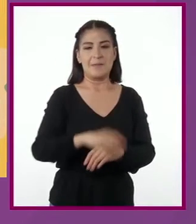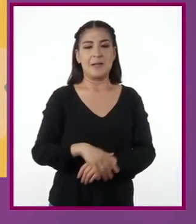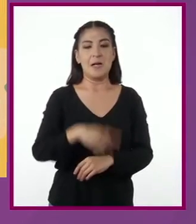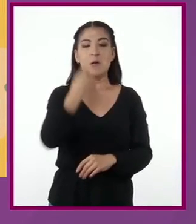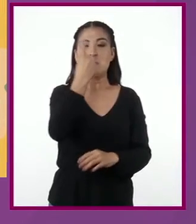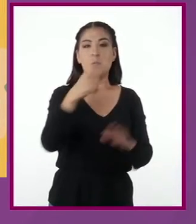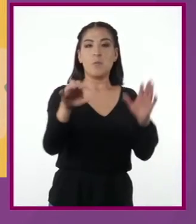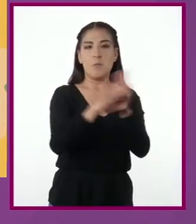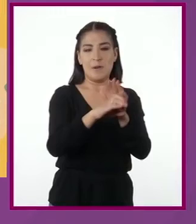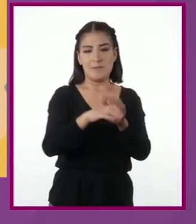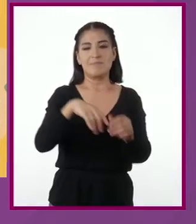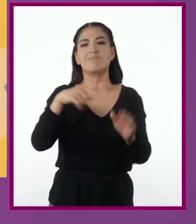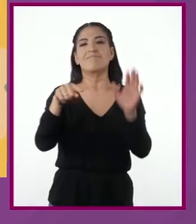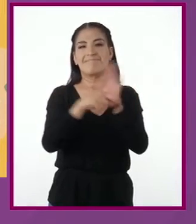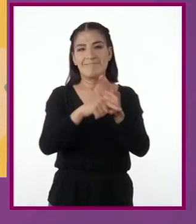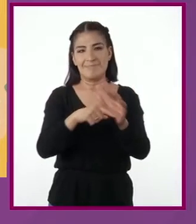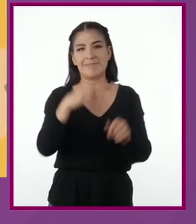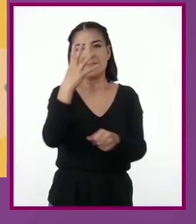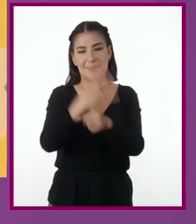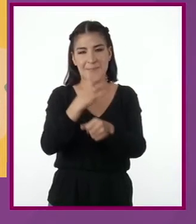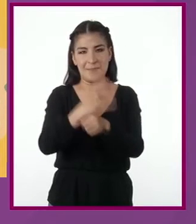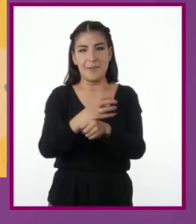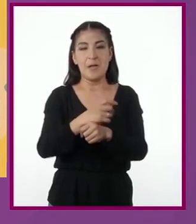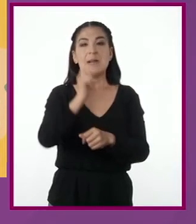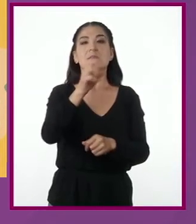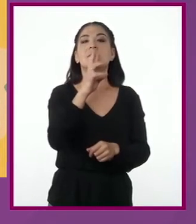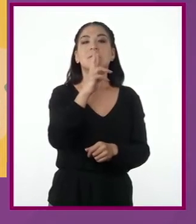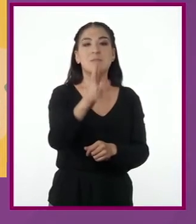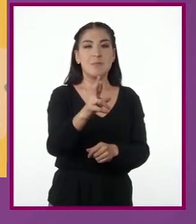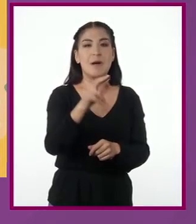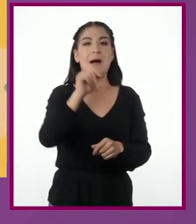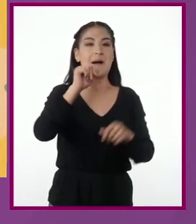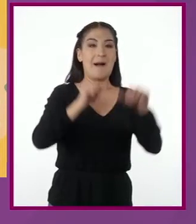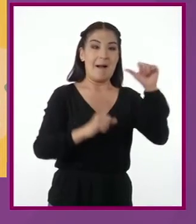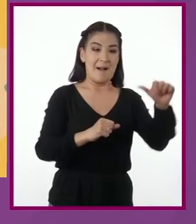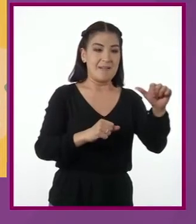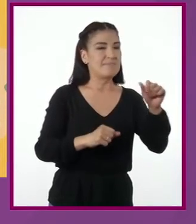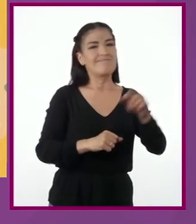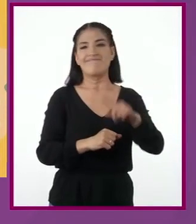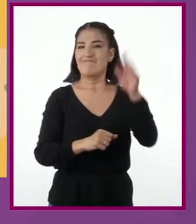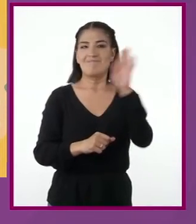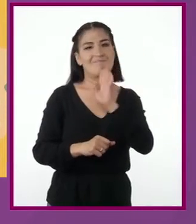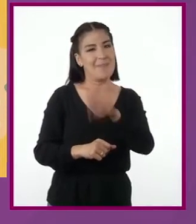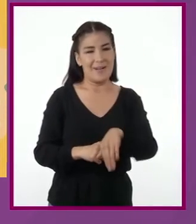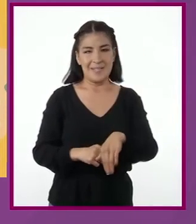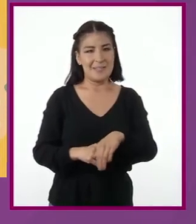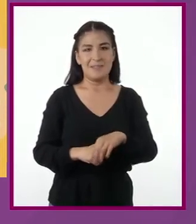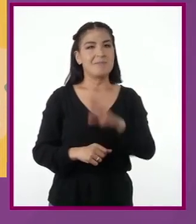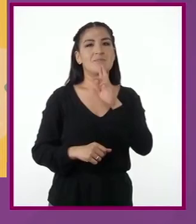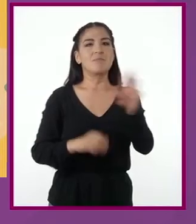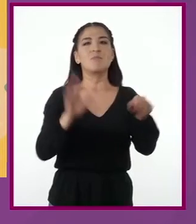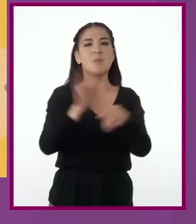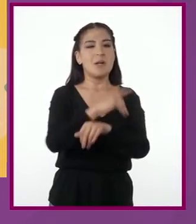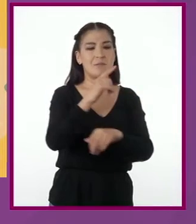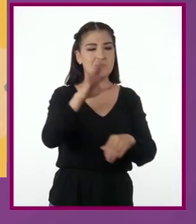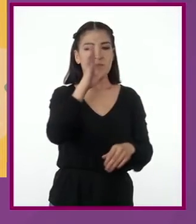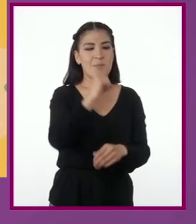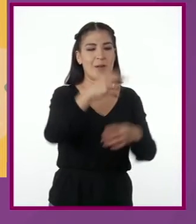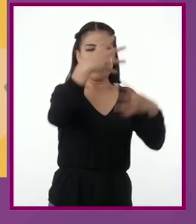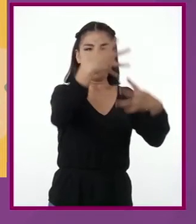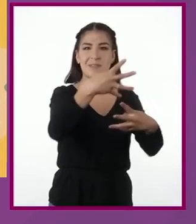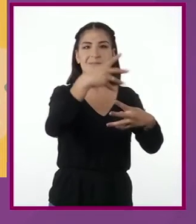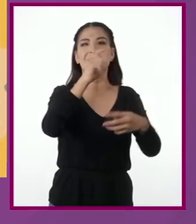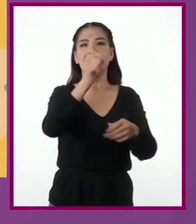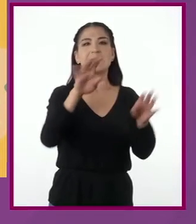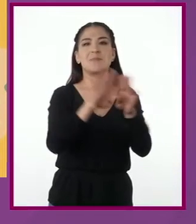1 cuarto negativo. La respuesta del inciso A es incorrecta porque se aplica inadecuadamente